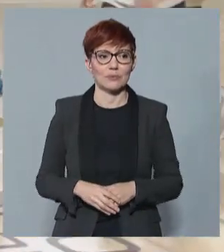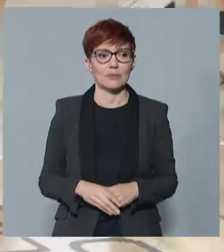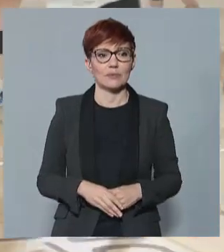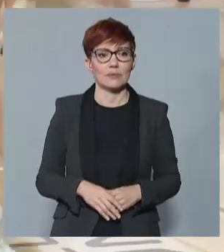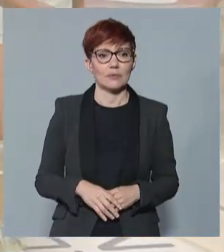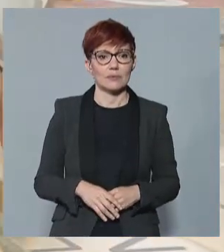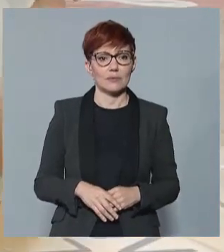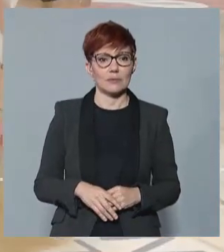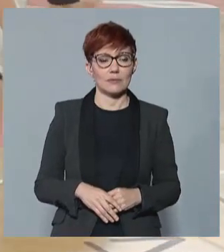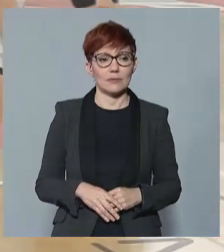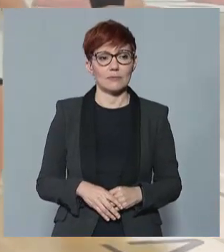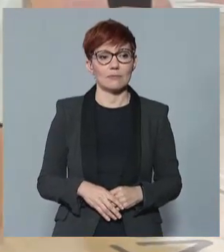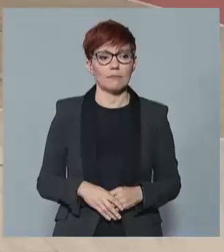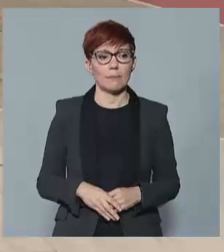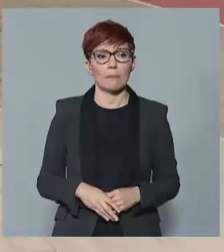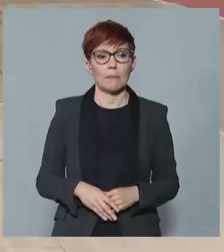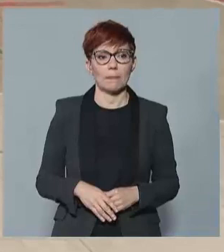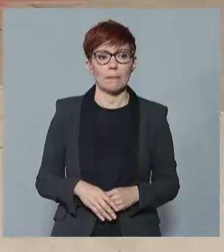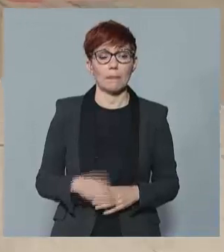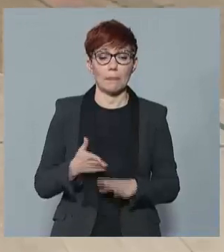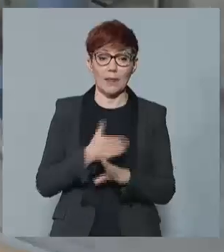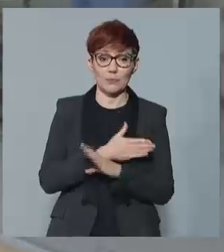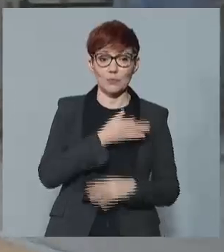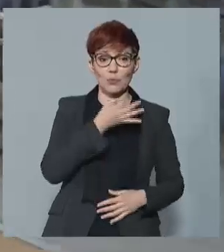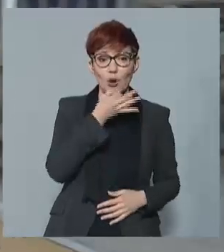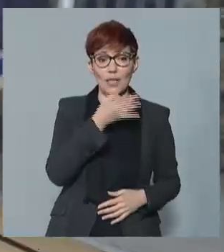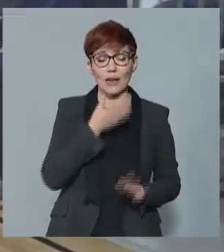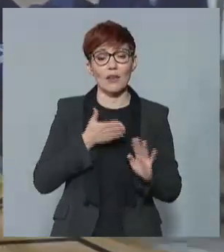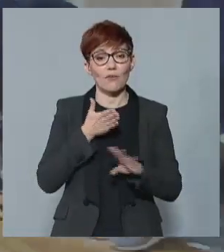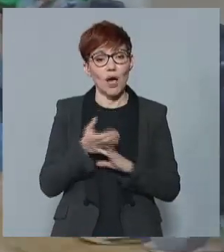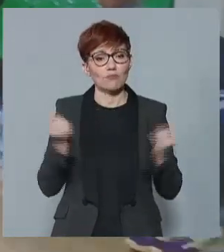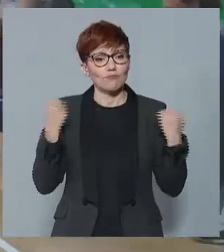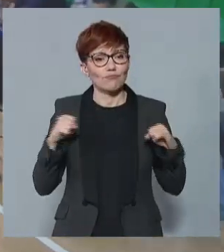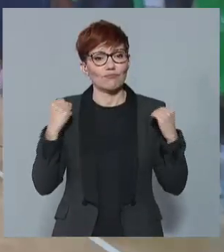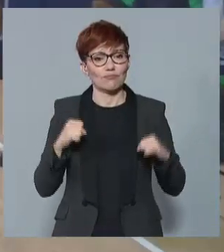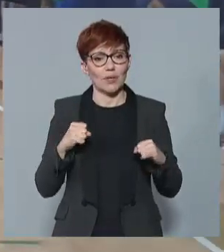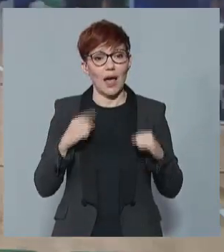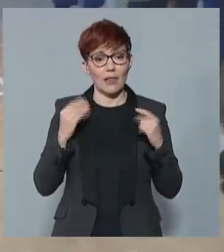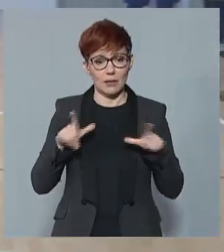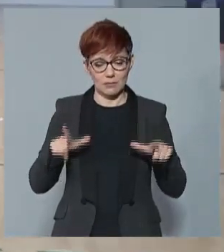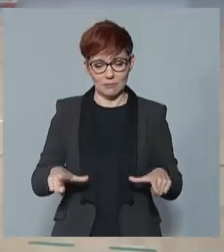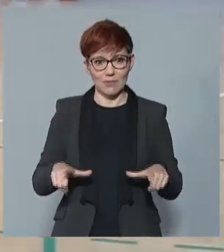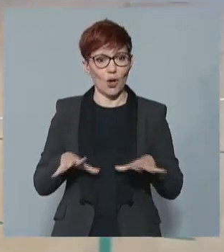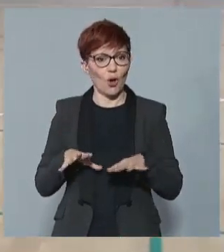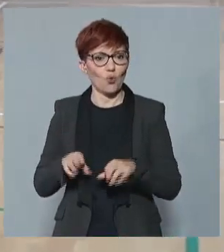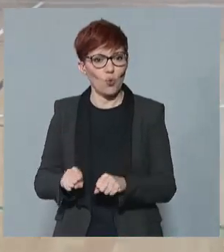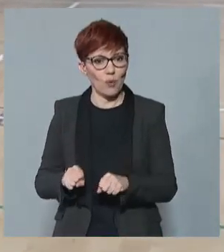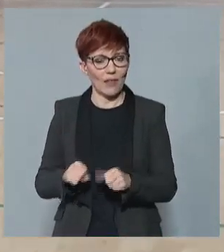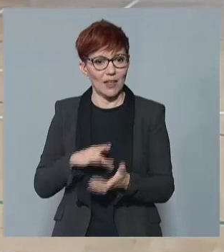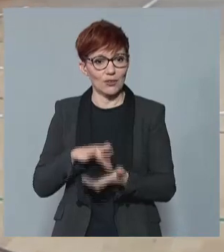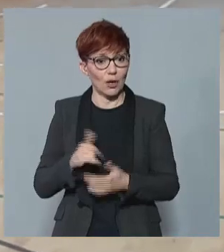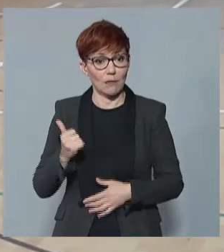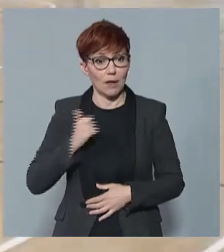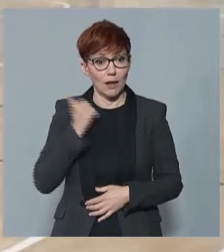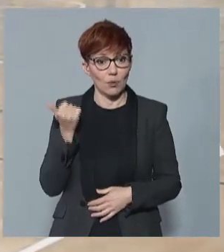Por si esto no fuera suficiente, antes por la tarde, cuando el equipo se disponía a entrenar, tuvo que hacerlo en la pista auxiliar porque la principal, como han visto, estaba